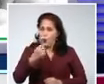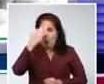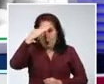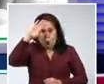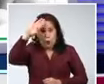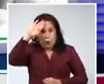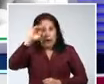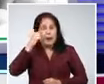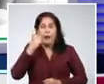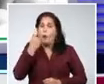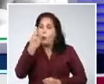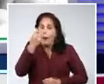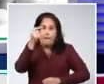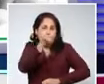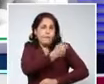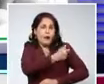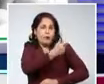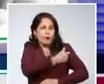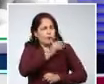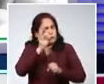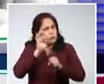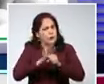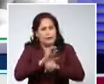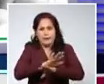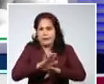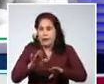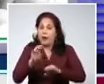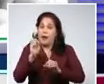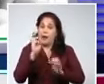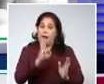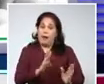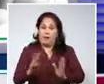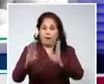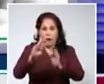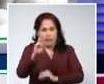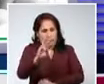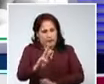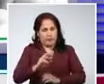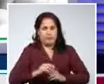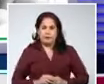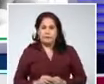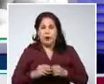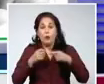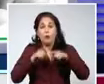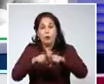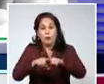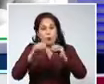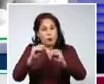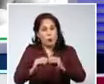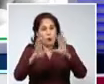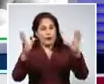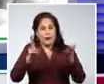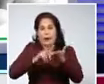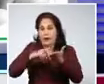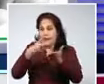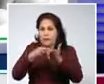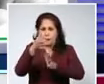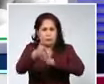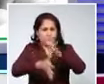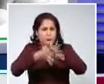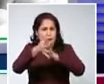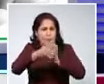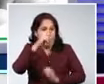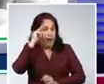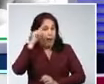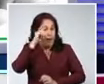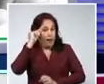nuestros candidatos vacunales haya avanzado a la fase 3 de ensayos clínicos. Me acompaña esta mañana la intérprete de lengua de señas, Eileen Couto,